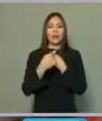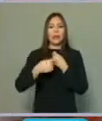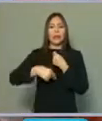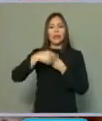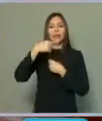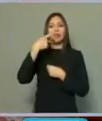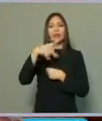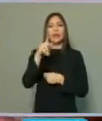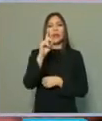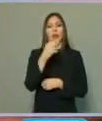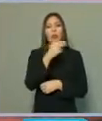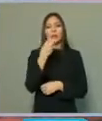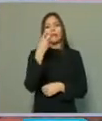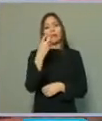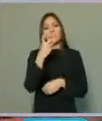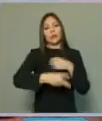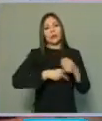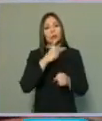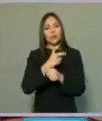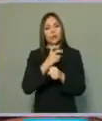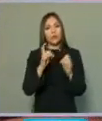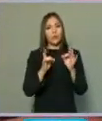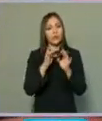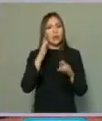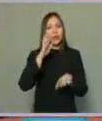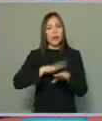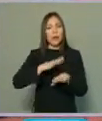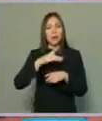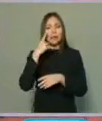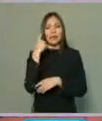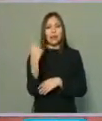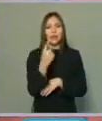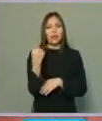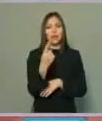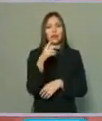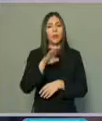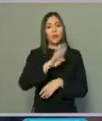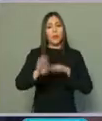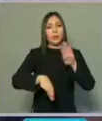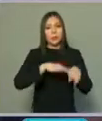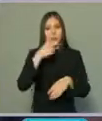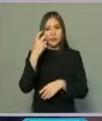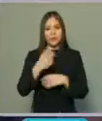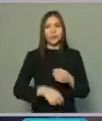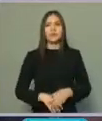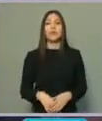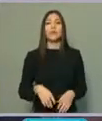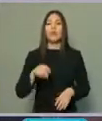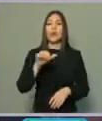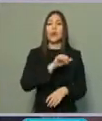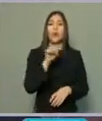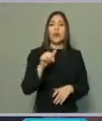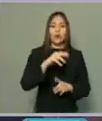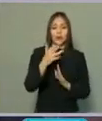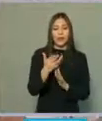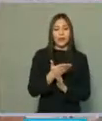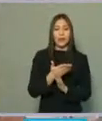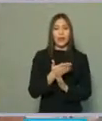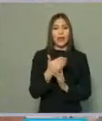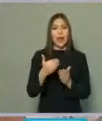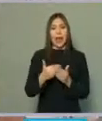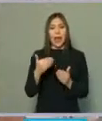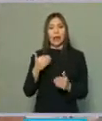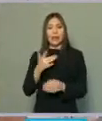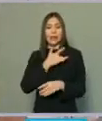afectada. Esa es otra de las enfermedades más frecuentes. Una etapa intermedia antes del infarto se llama angina de pecho,